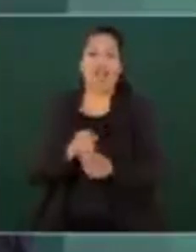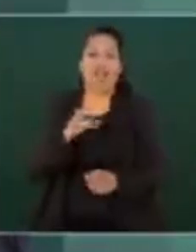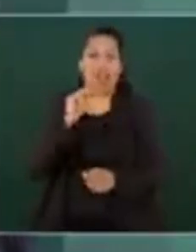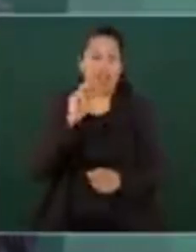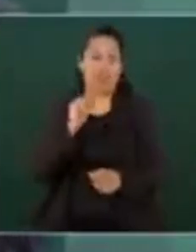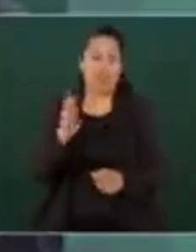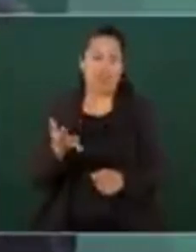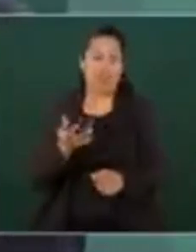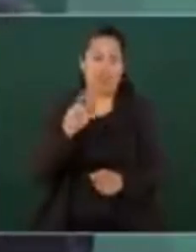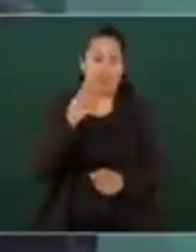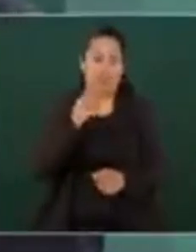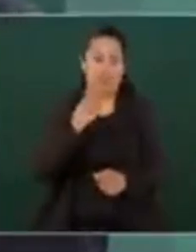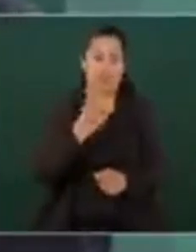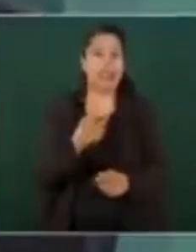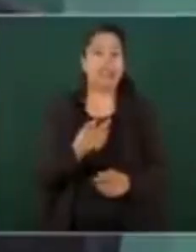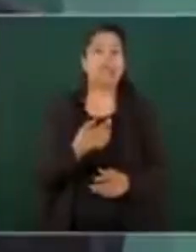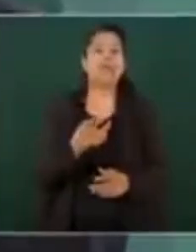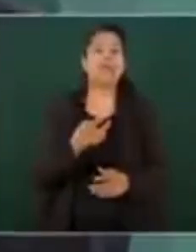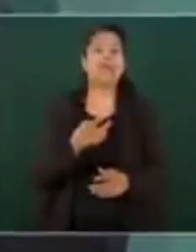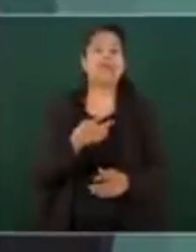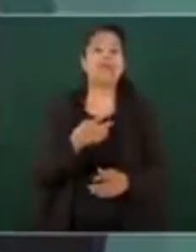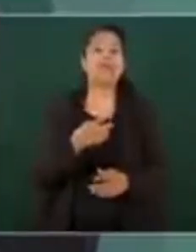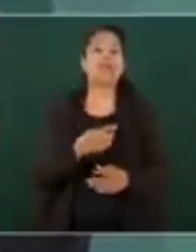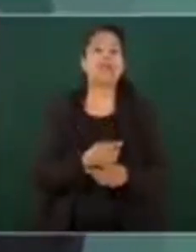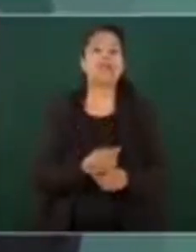Me tiene